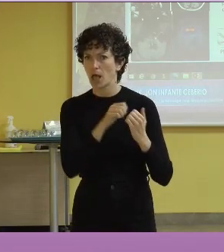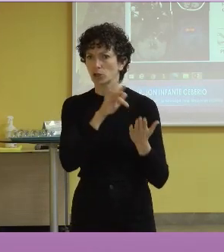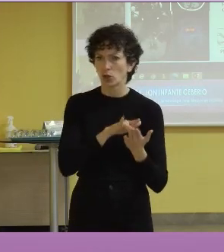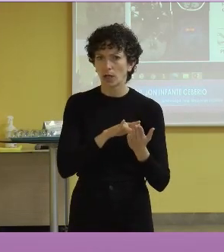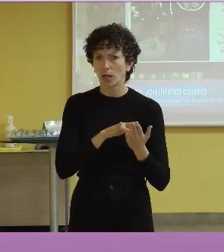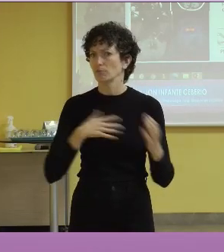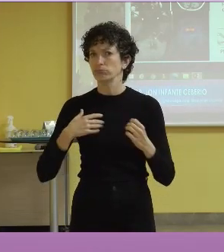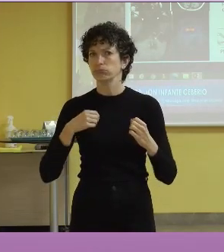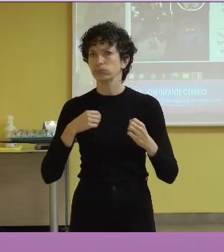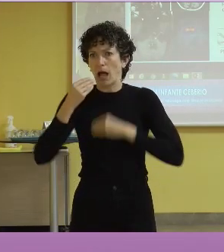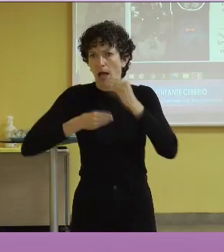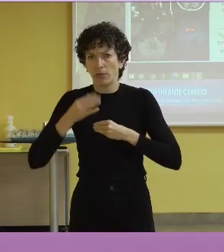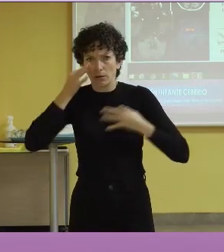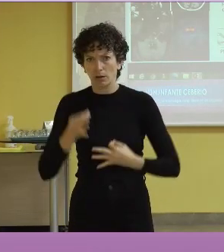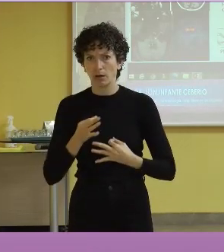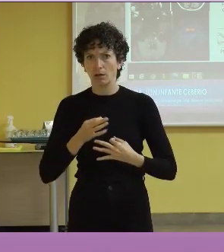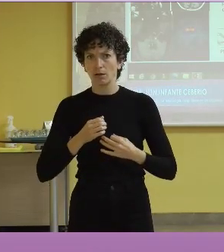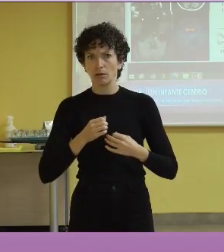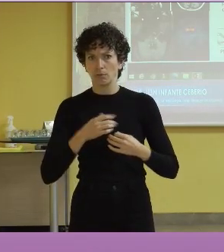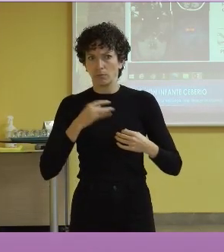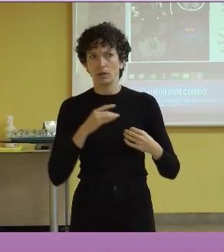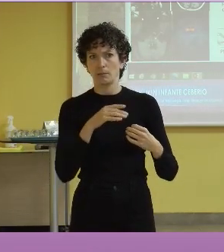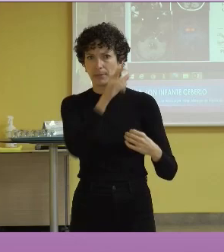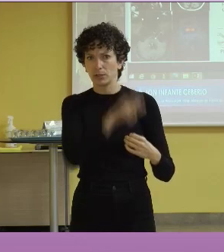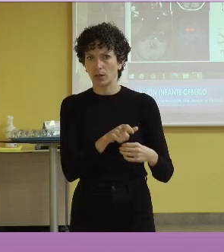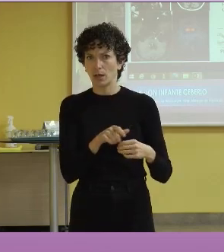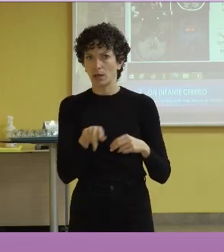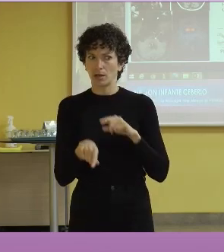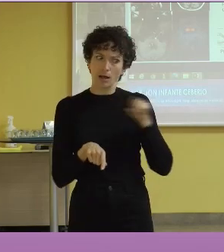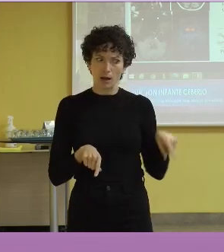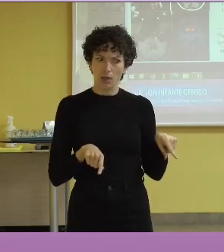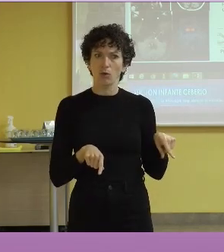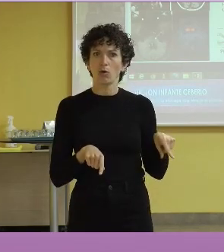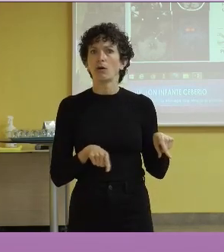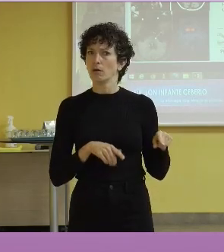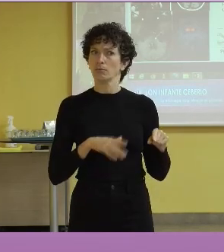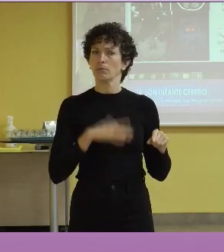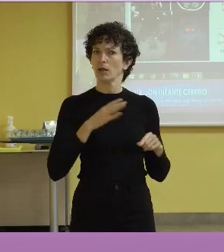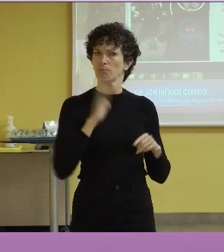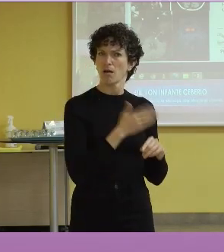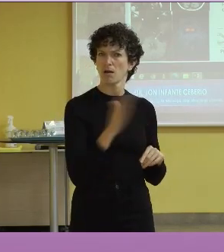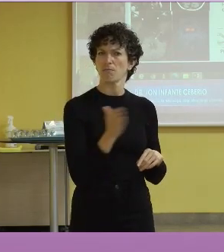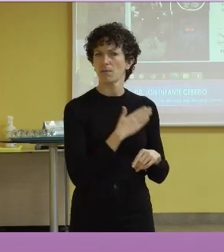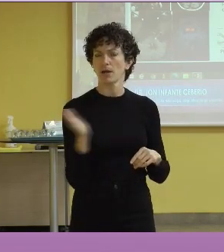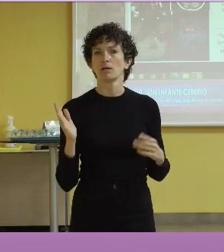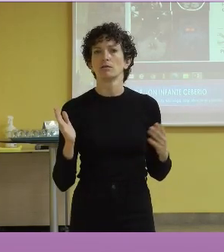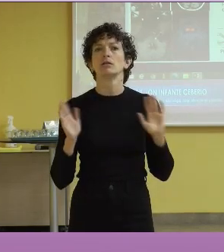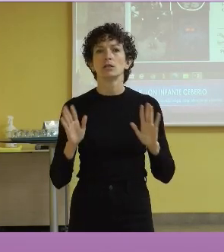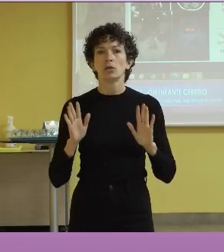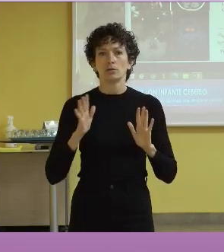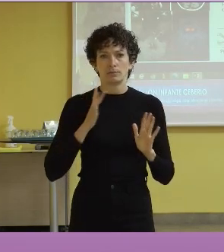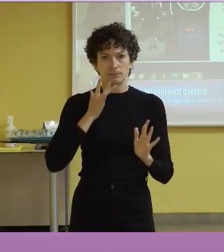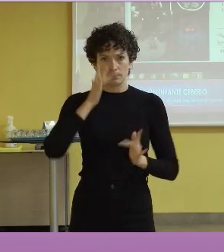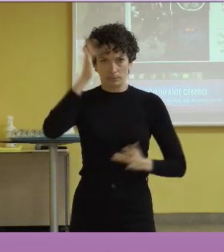incorporan y agreden al o a la que tienen al lado, ¿vale? Esto es un síntoma característico de